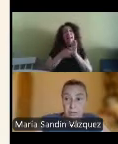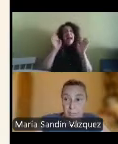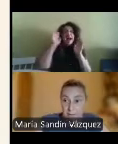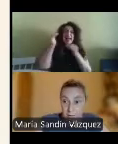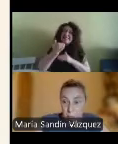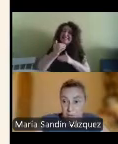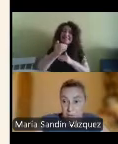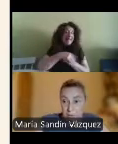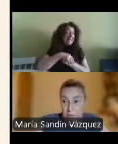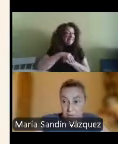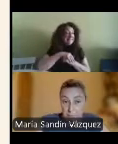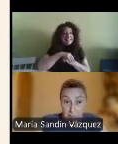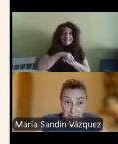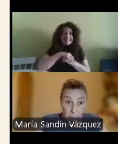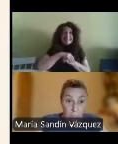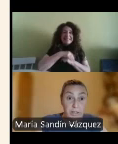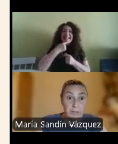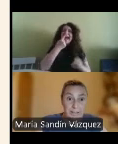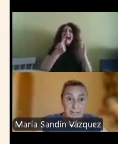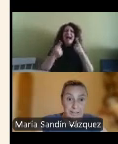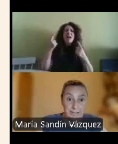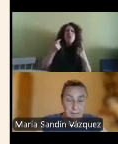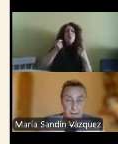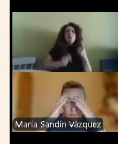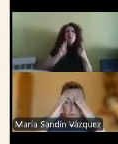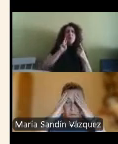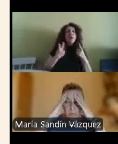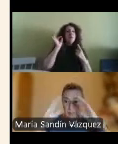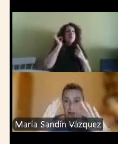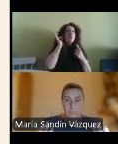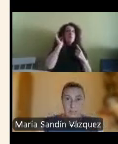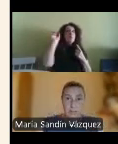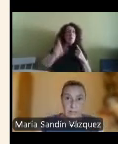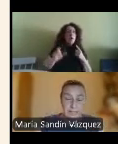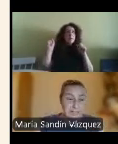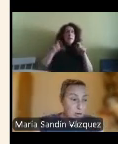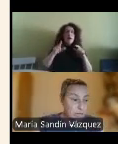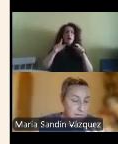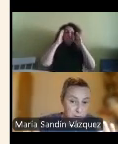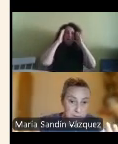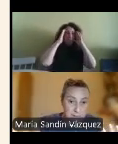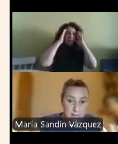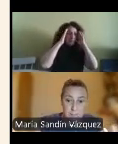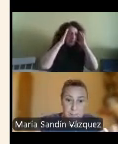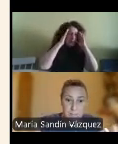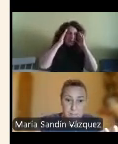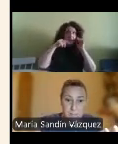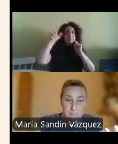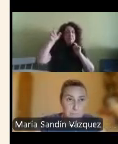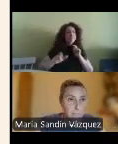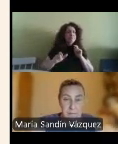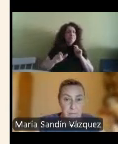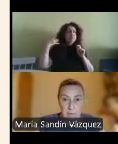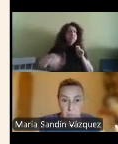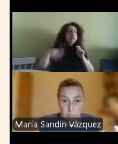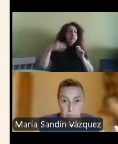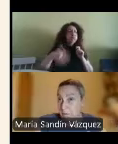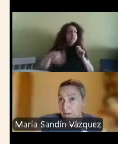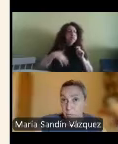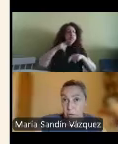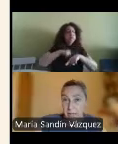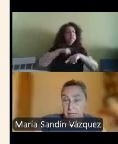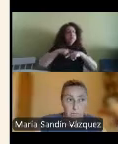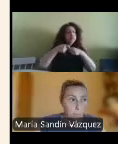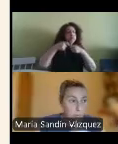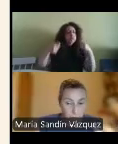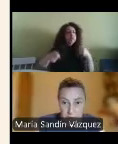llamaba la atención que para ciertos profesionales ver a una mujer migrante y decir, "¡Ah! Madre mía, ahora ya con esta voy a estar 15 minutos.